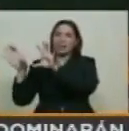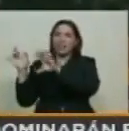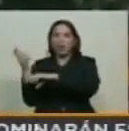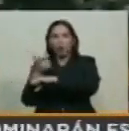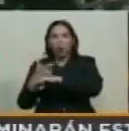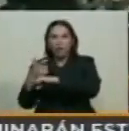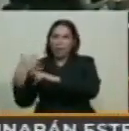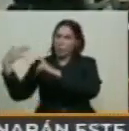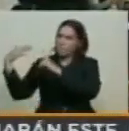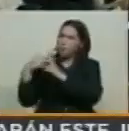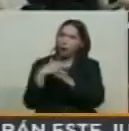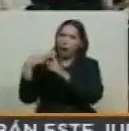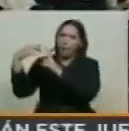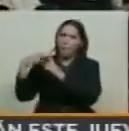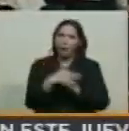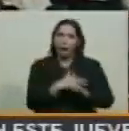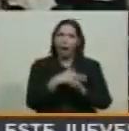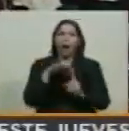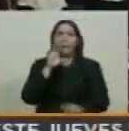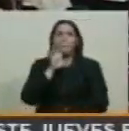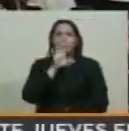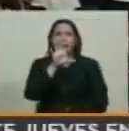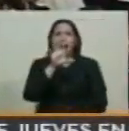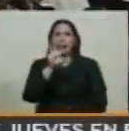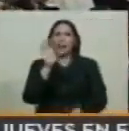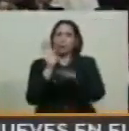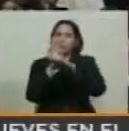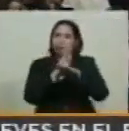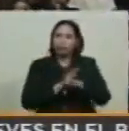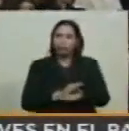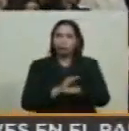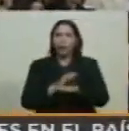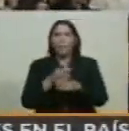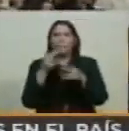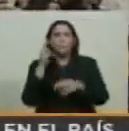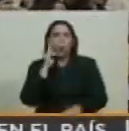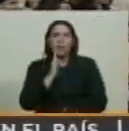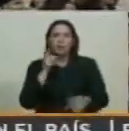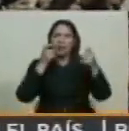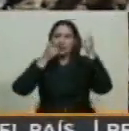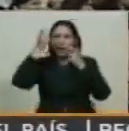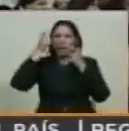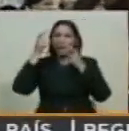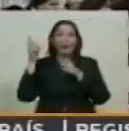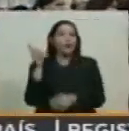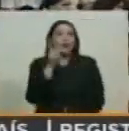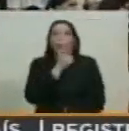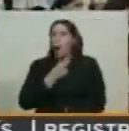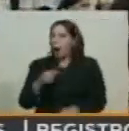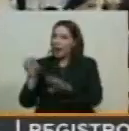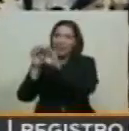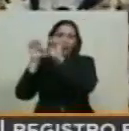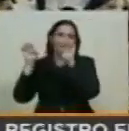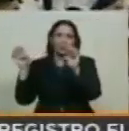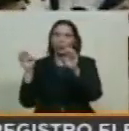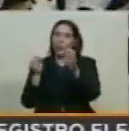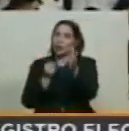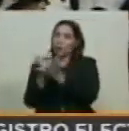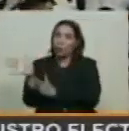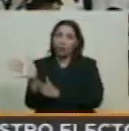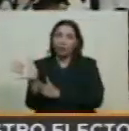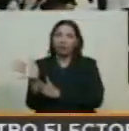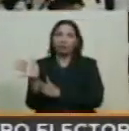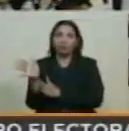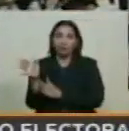hoy agreden a la patria sagrada de Bolívar y de Chávez, no tienen educación gratuita. Y Elías sabe